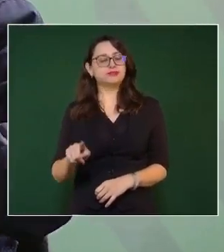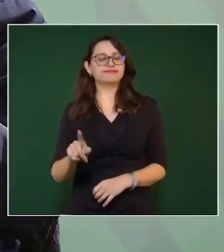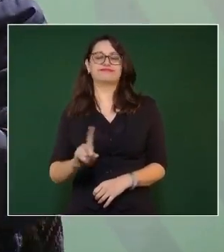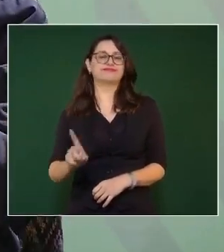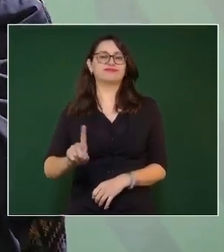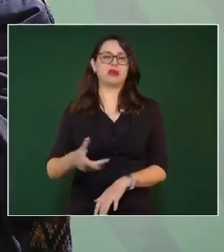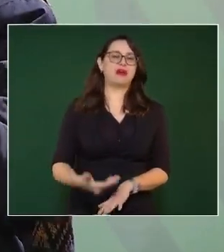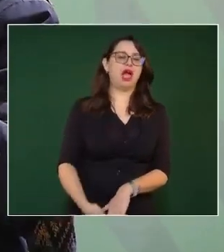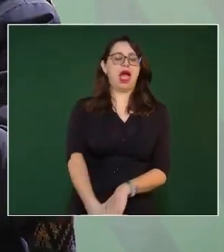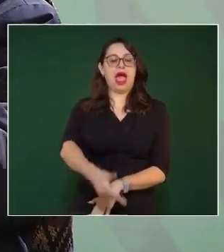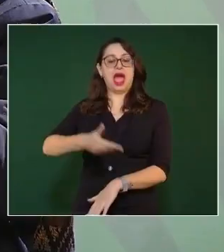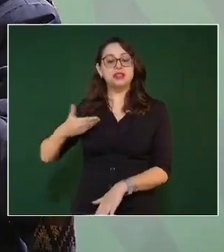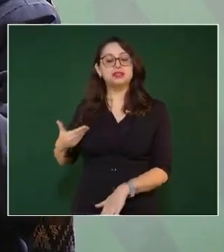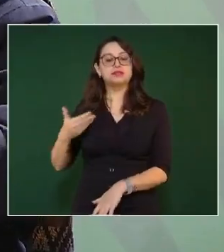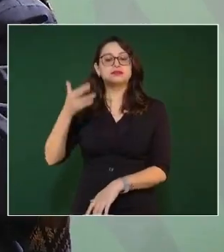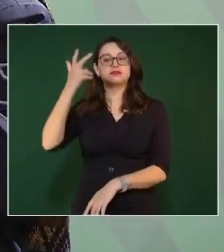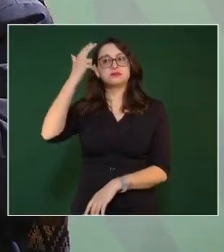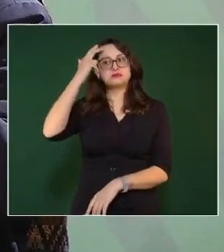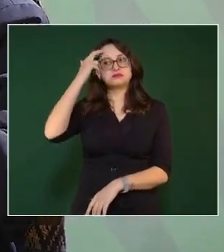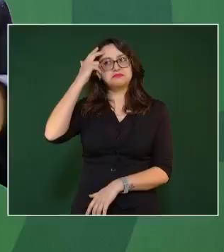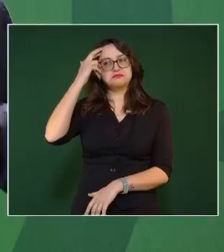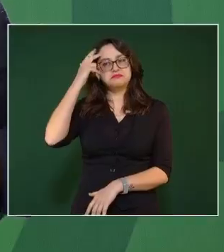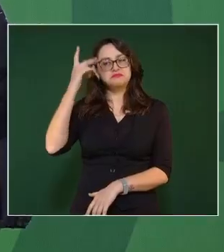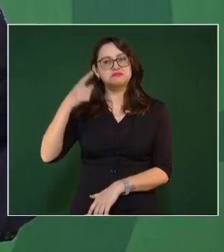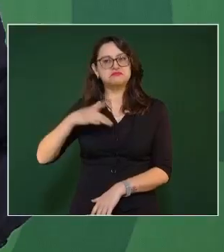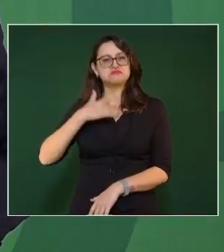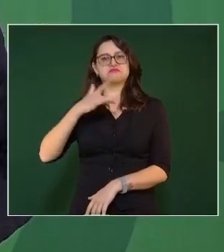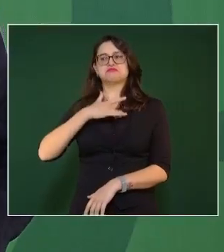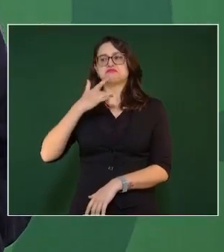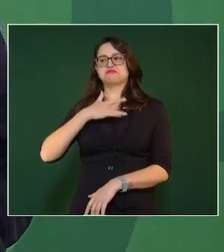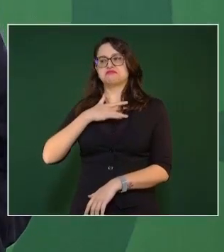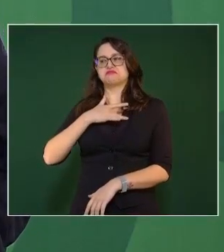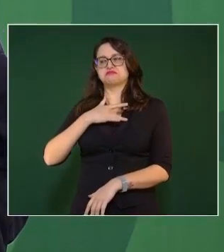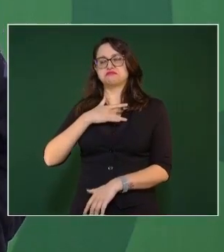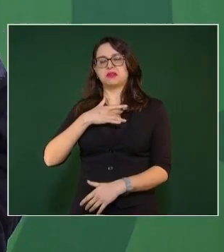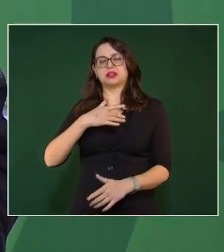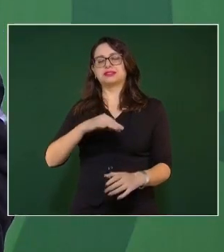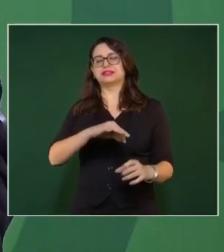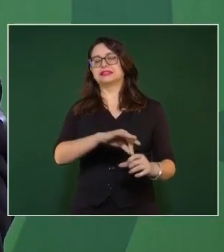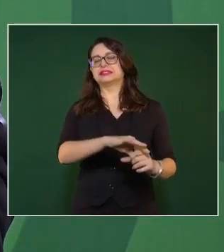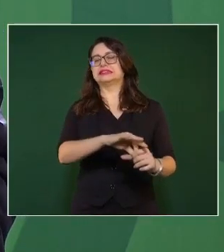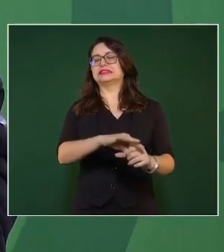porfiriato, esta regla no escrita de